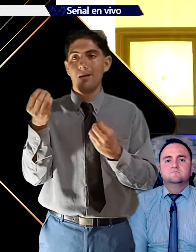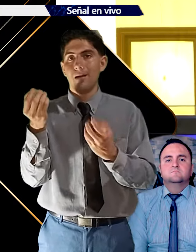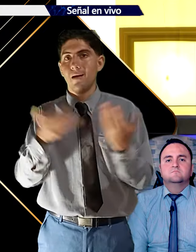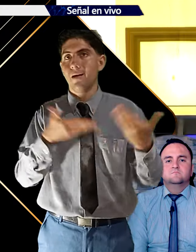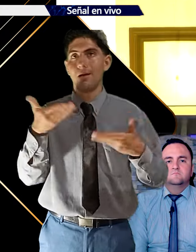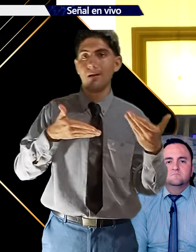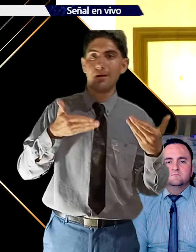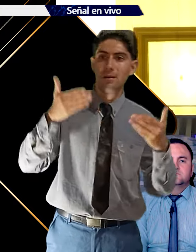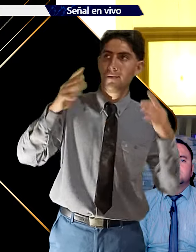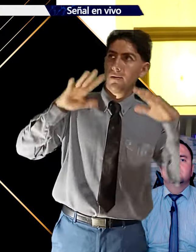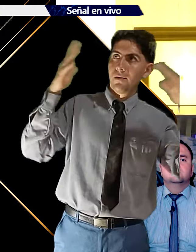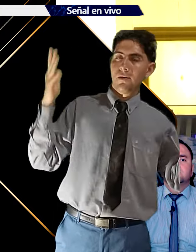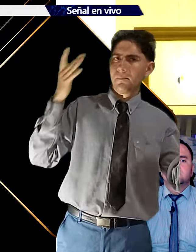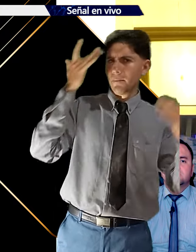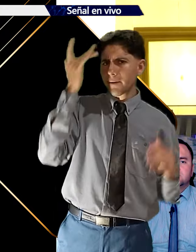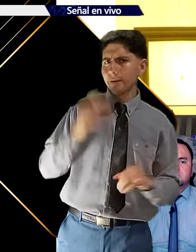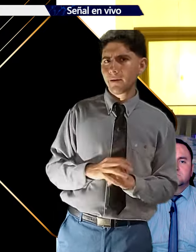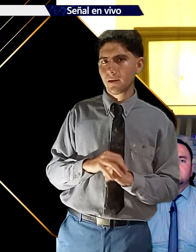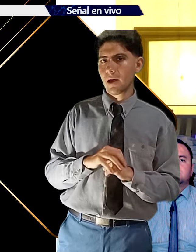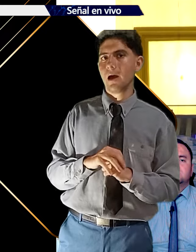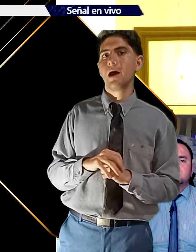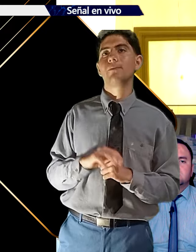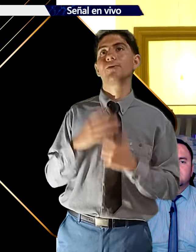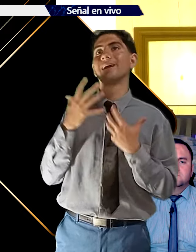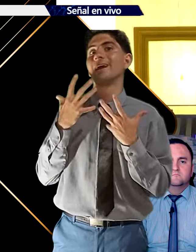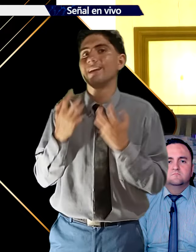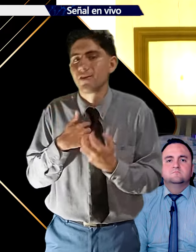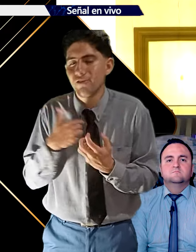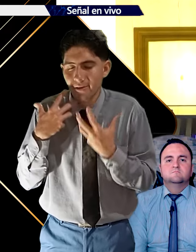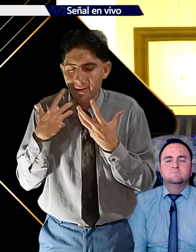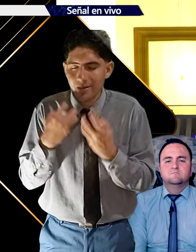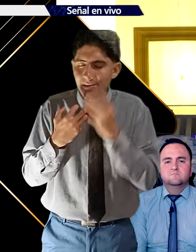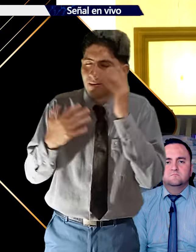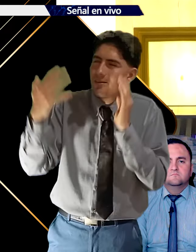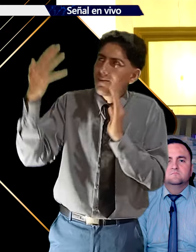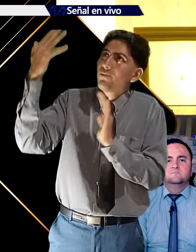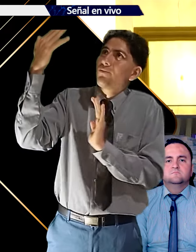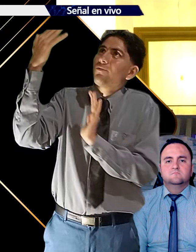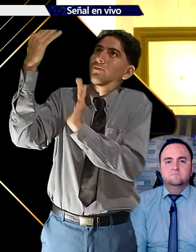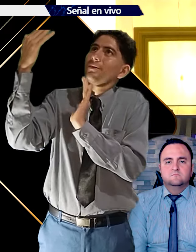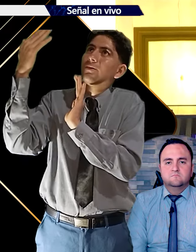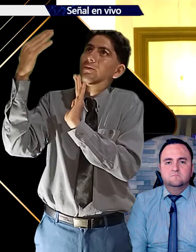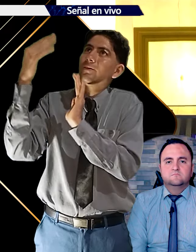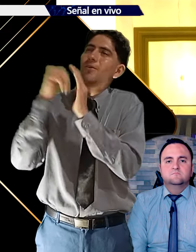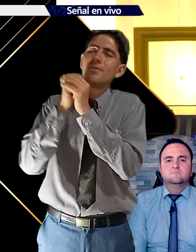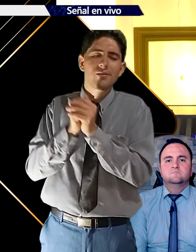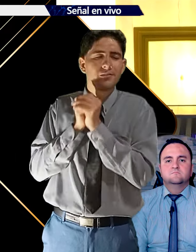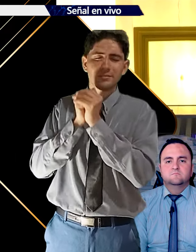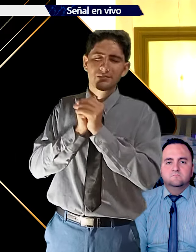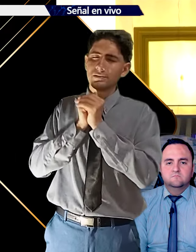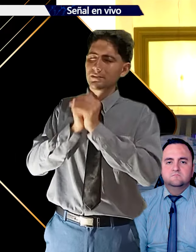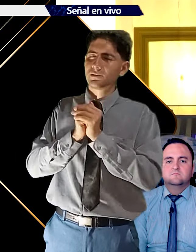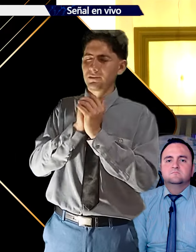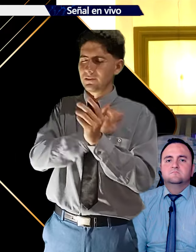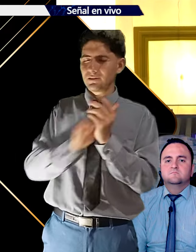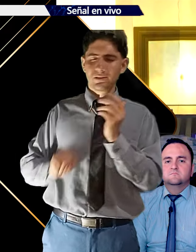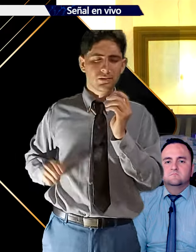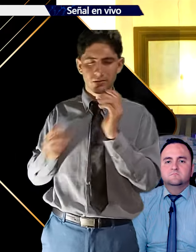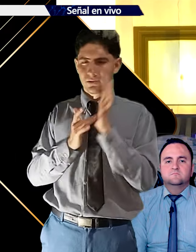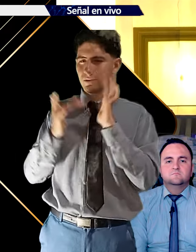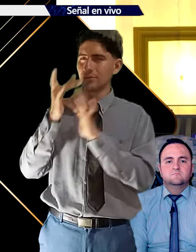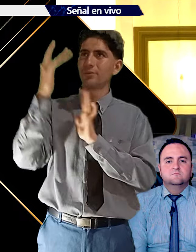llegar donde Dios quería que llegara, y todavía me falta. Pero para poder acostumbrarme a la vida de Dios como tenía que ser, fue que ese año renuncié a